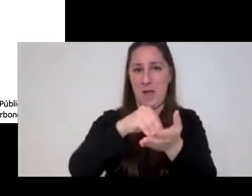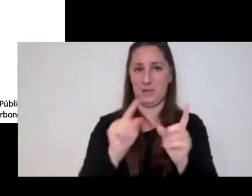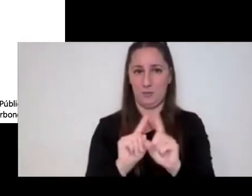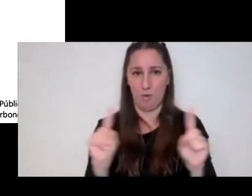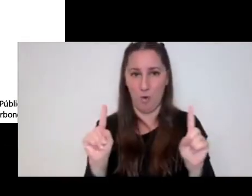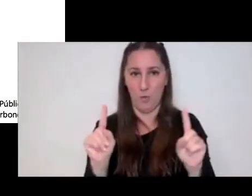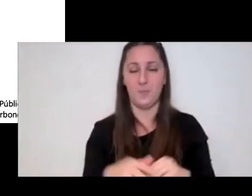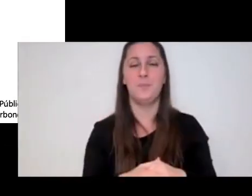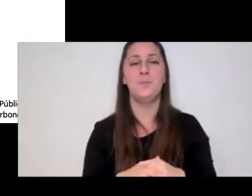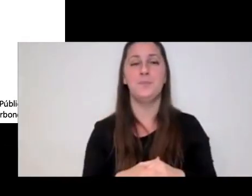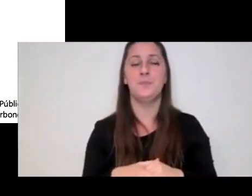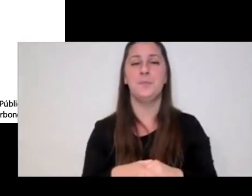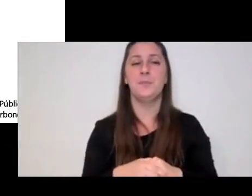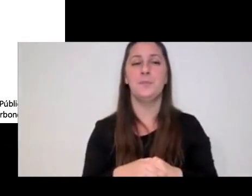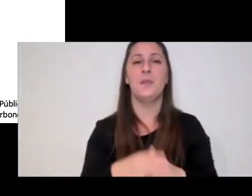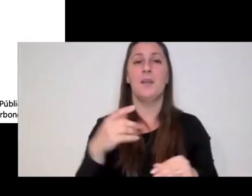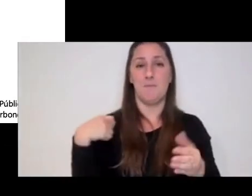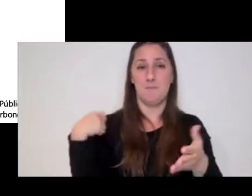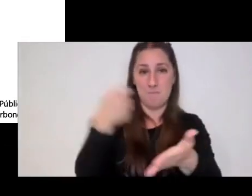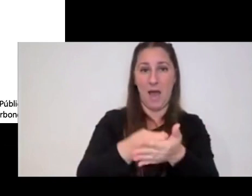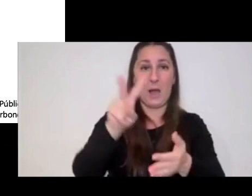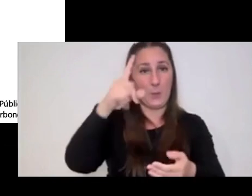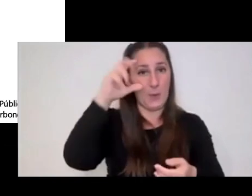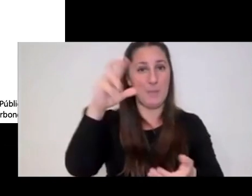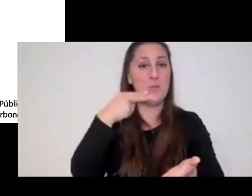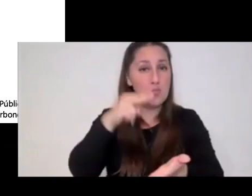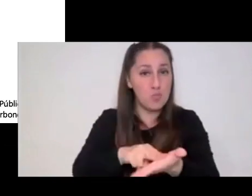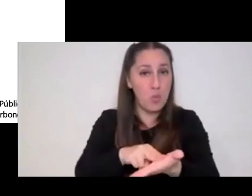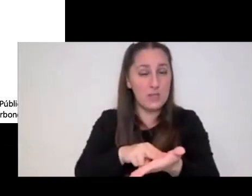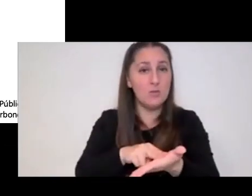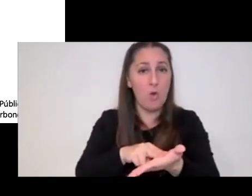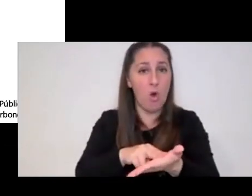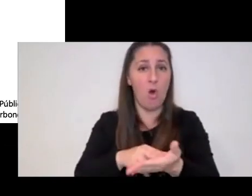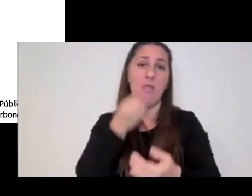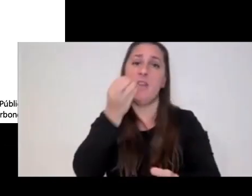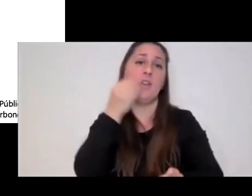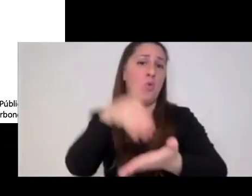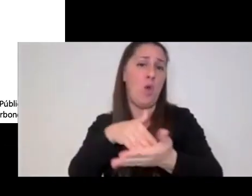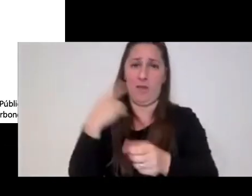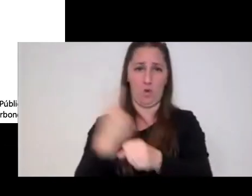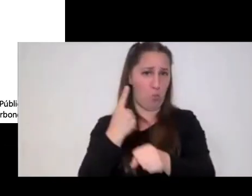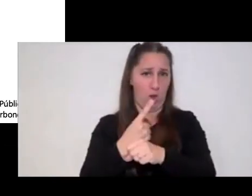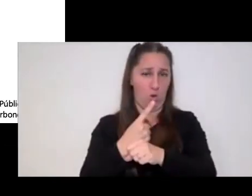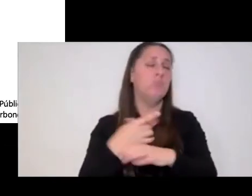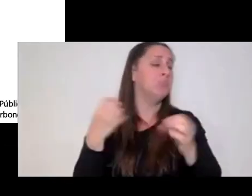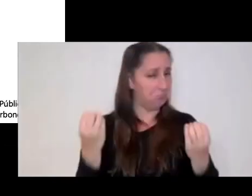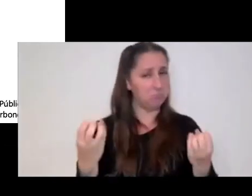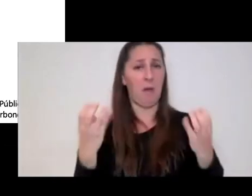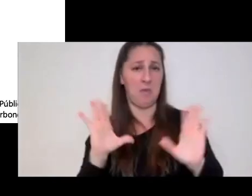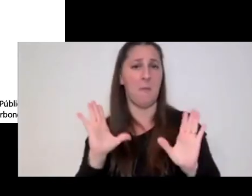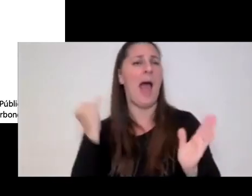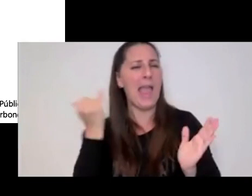La falta de pago del BEP, del impuesto, no me va a permitir enviar la declaración jurada. Perfecto. Pero hay una cuestión más. Se pide